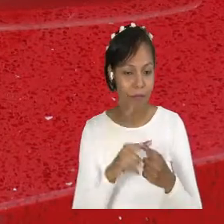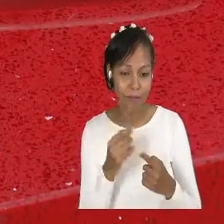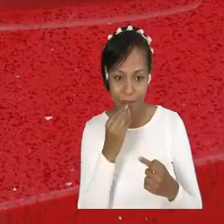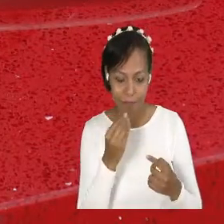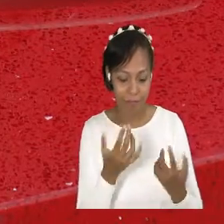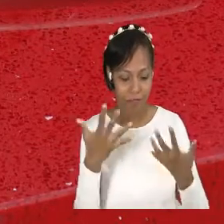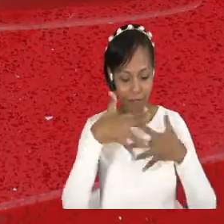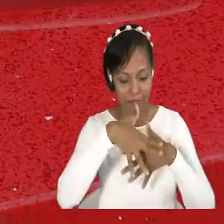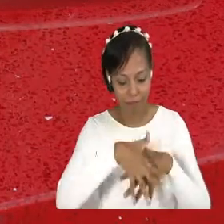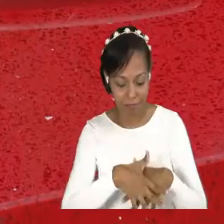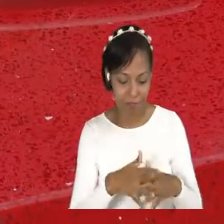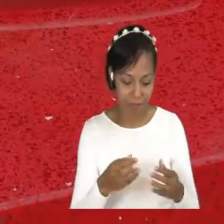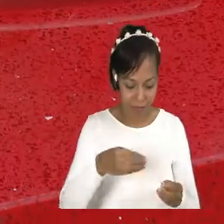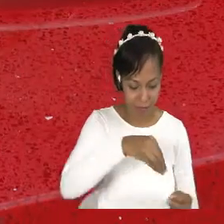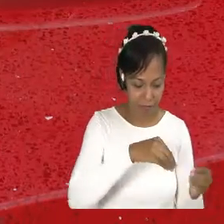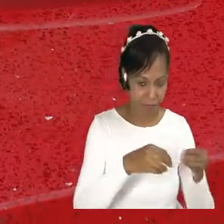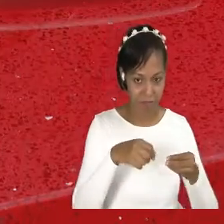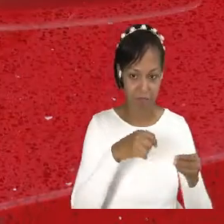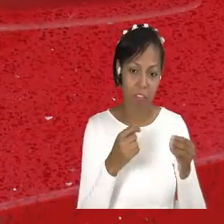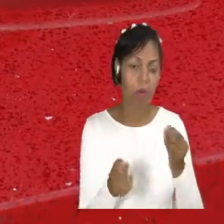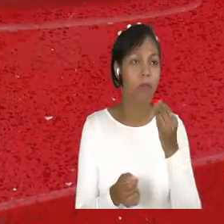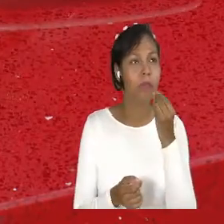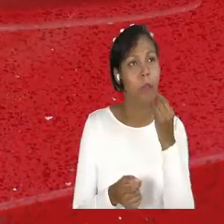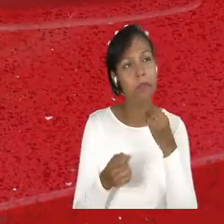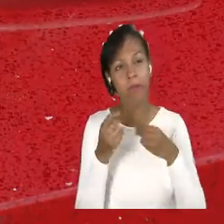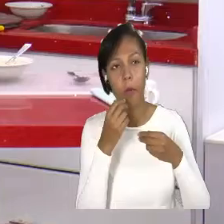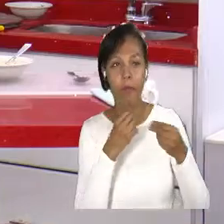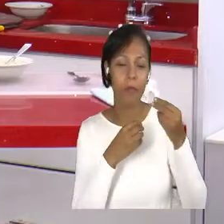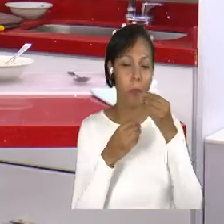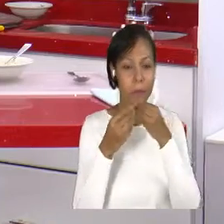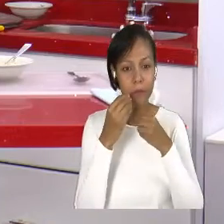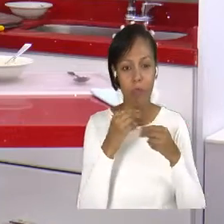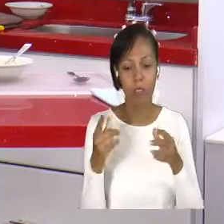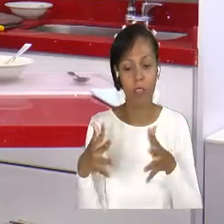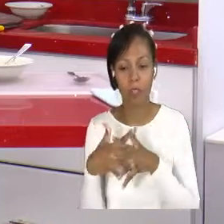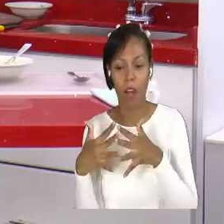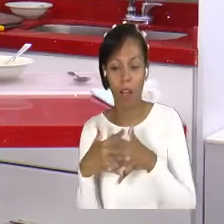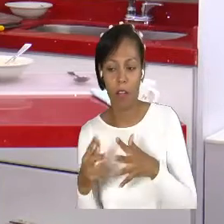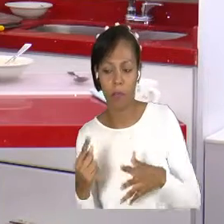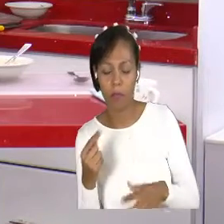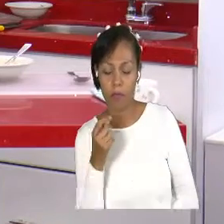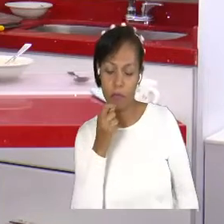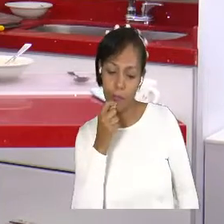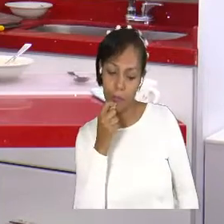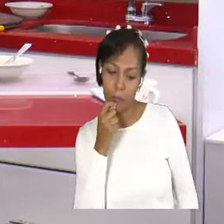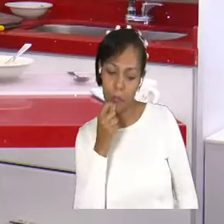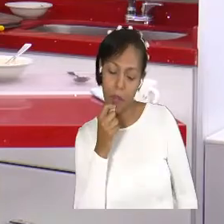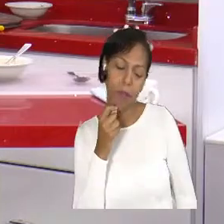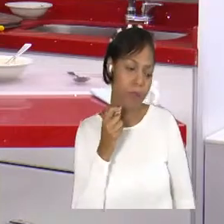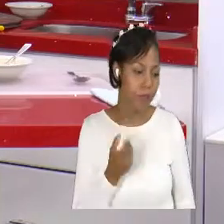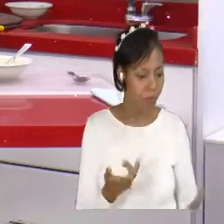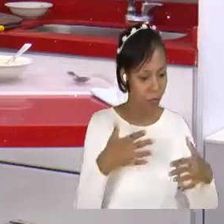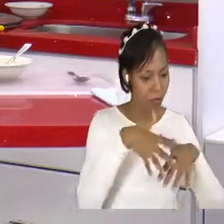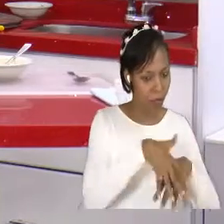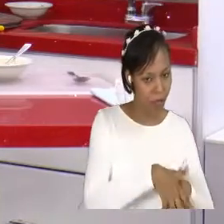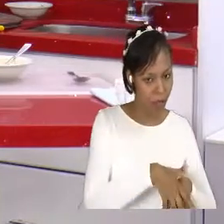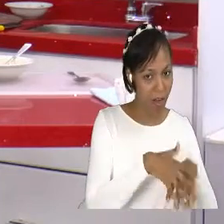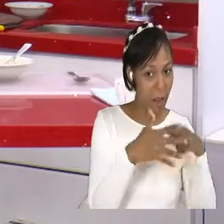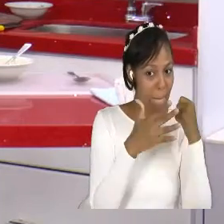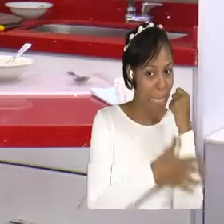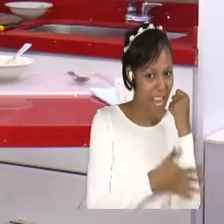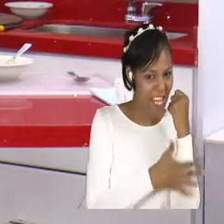¿no? Tú pruebas la ensalada sola, tiene un sabor característico. Después lo mezclas con la piña,